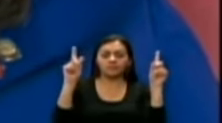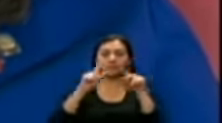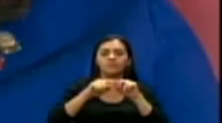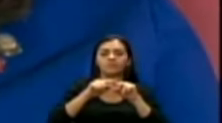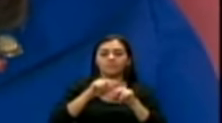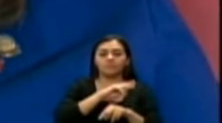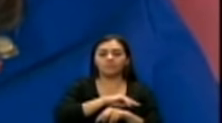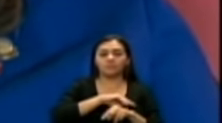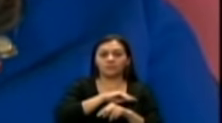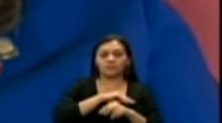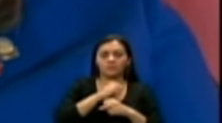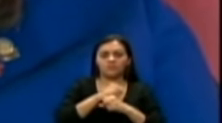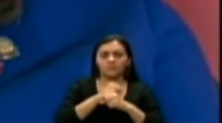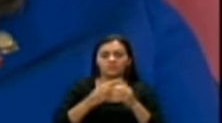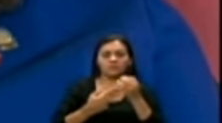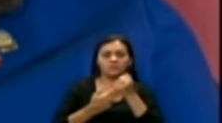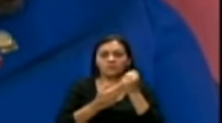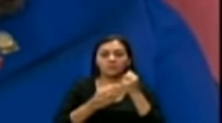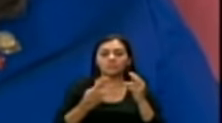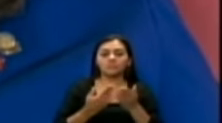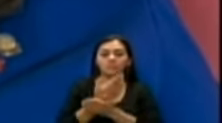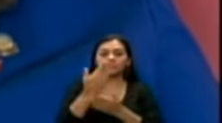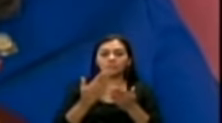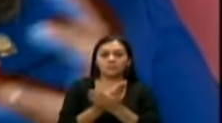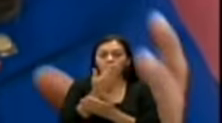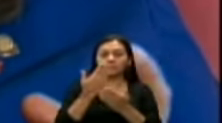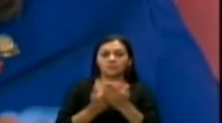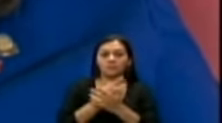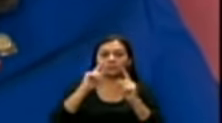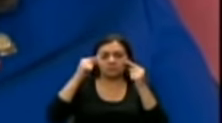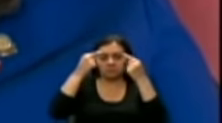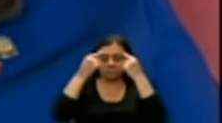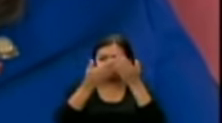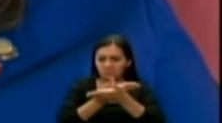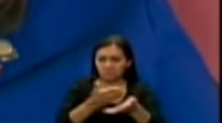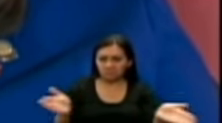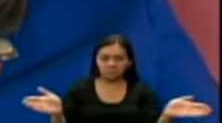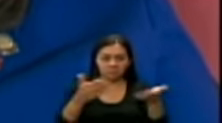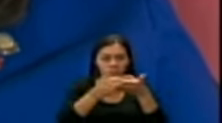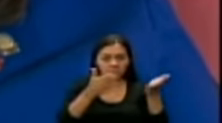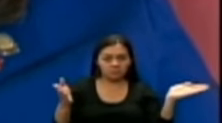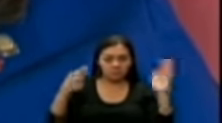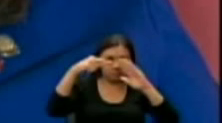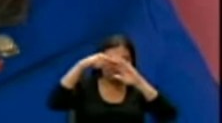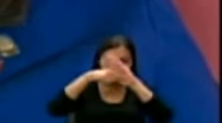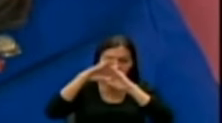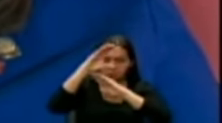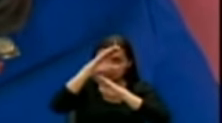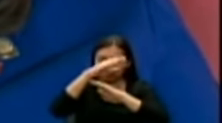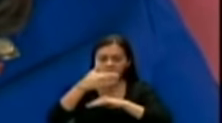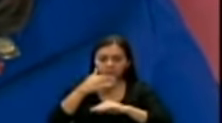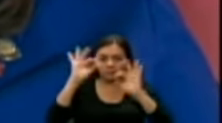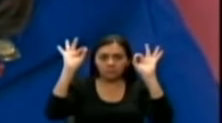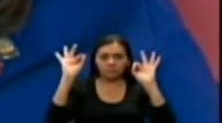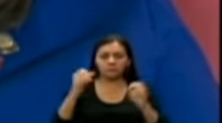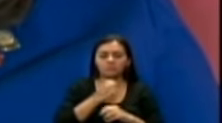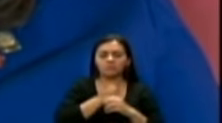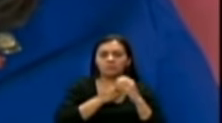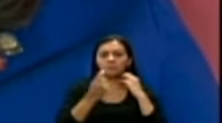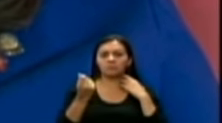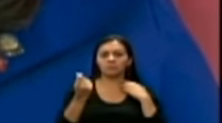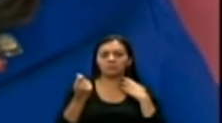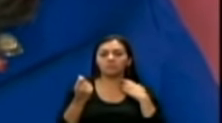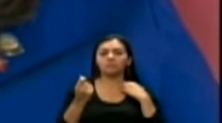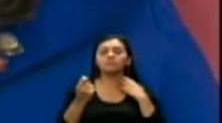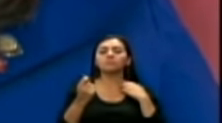municipios, recursos nuevos, ¿verdad? Y el gobierno está abierto a explorar la energía propia.